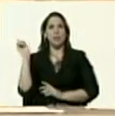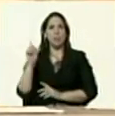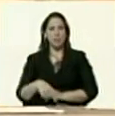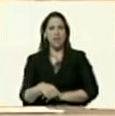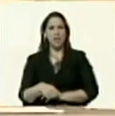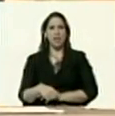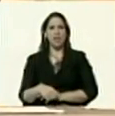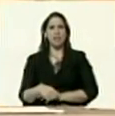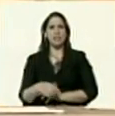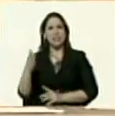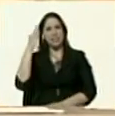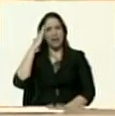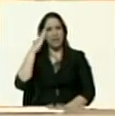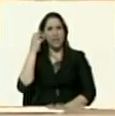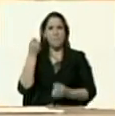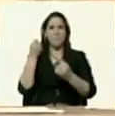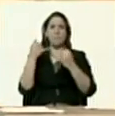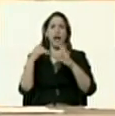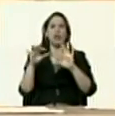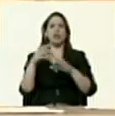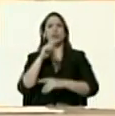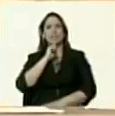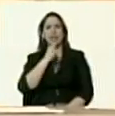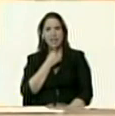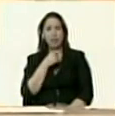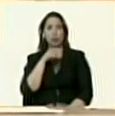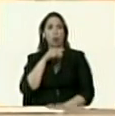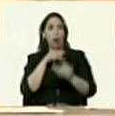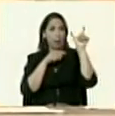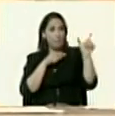varios secretos a él y a su familia.